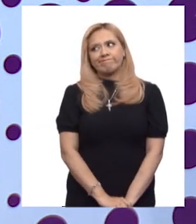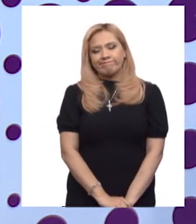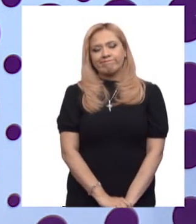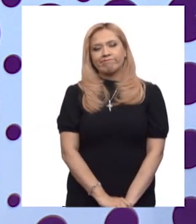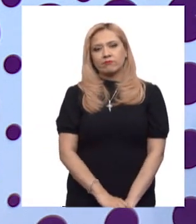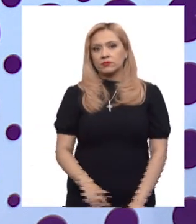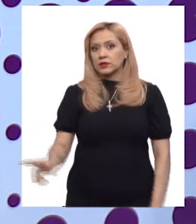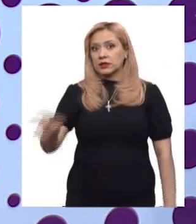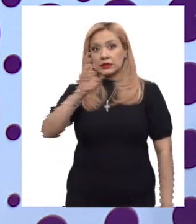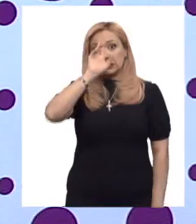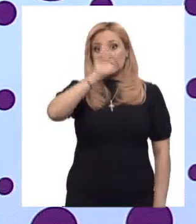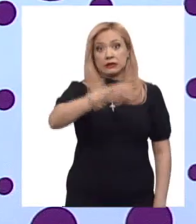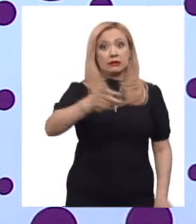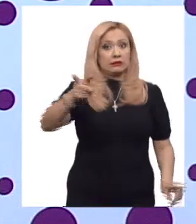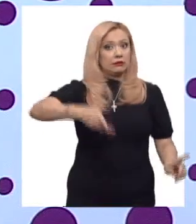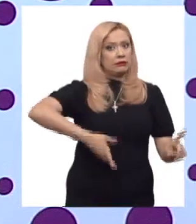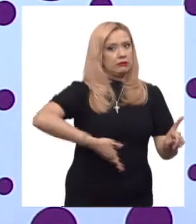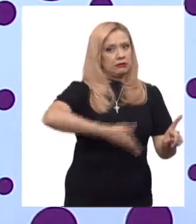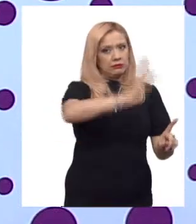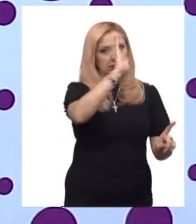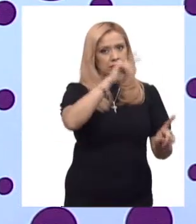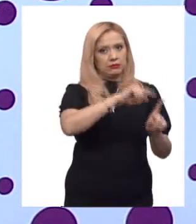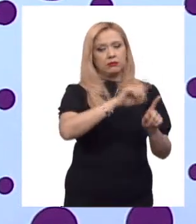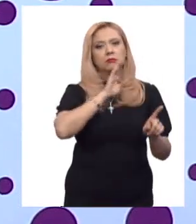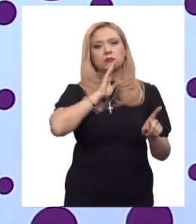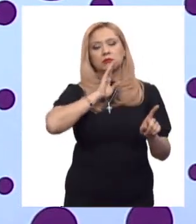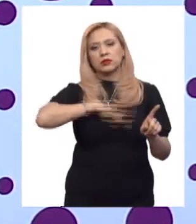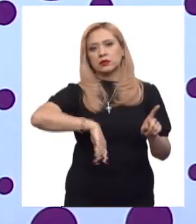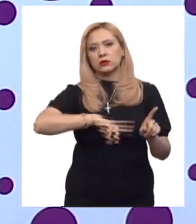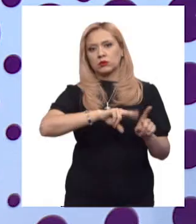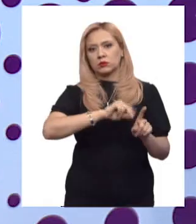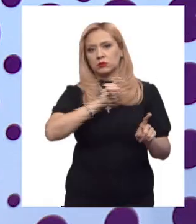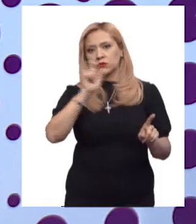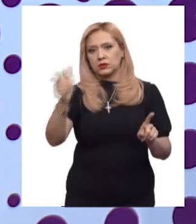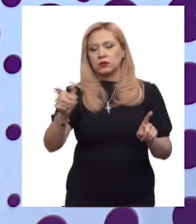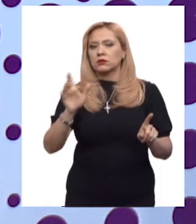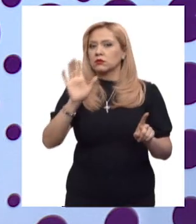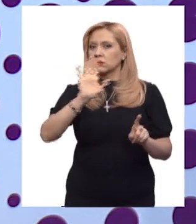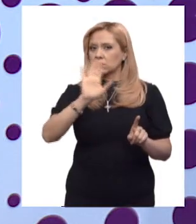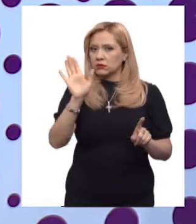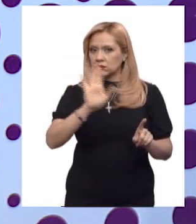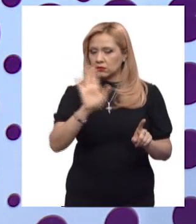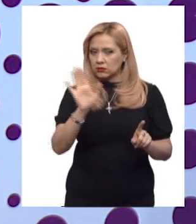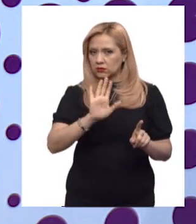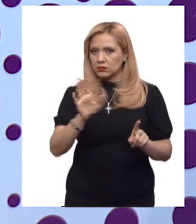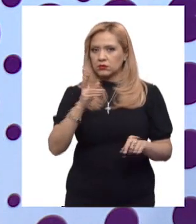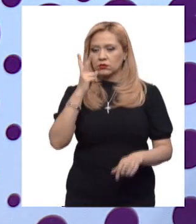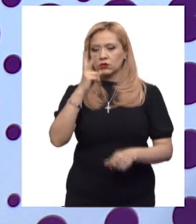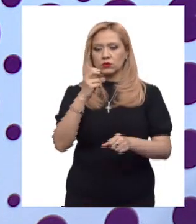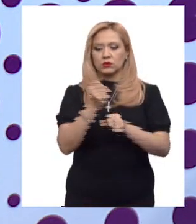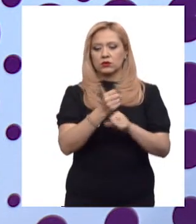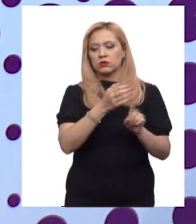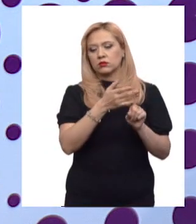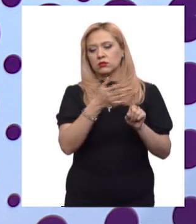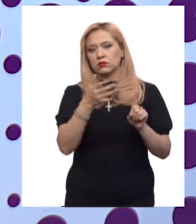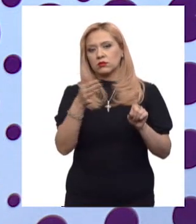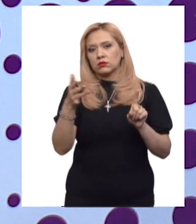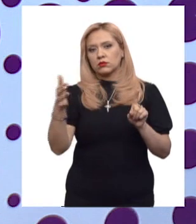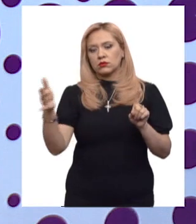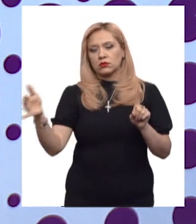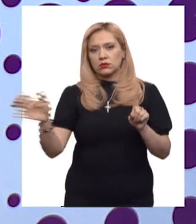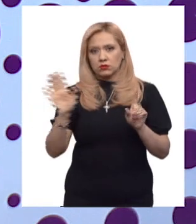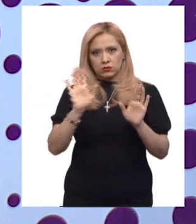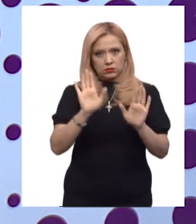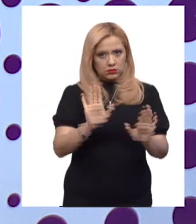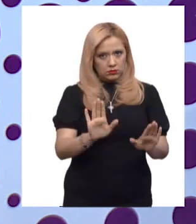que la empresa despida a esta persona desde el momento en que se ha aceptado la alerta y se ha hecho público en los próximos 2 años. Cuando lees un poco sobre